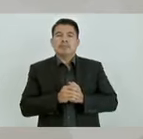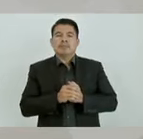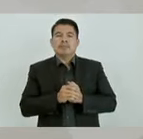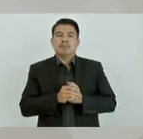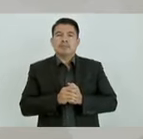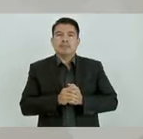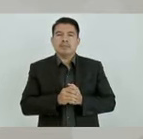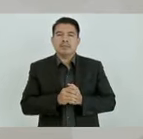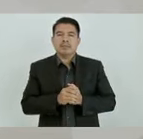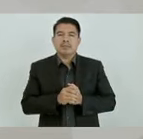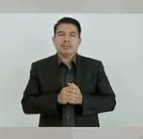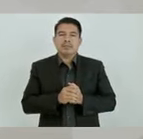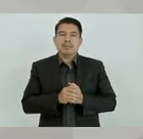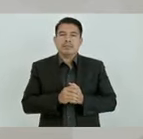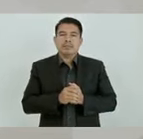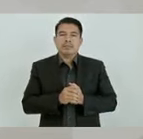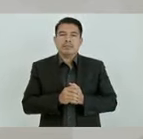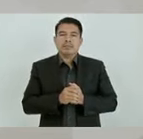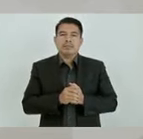se